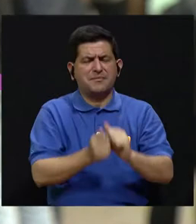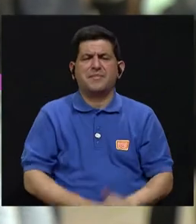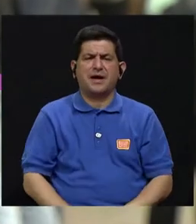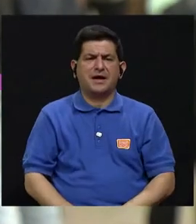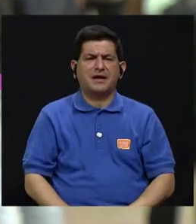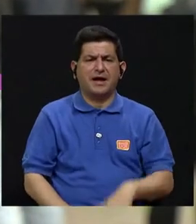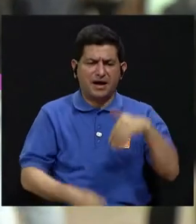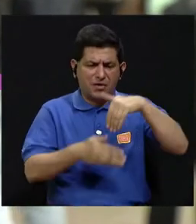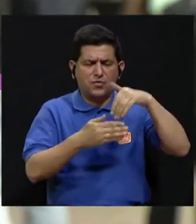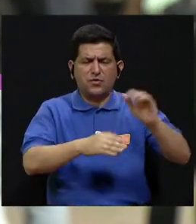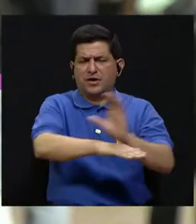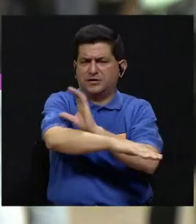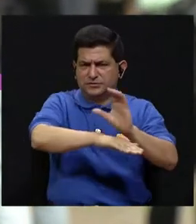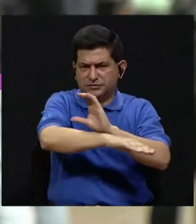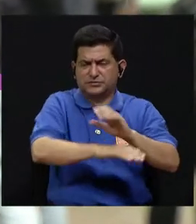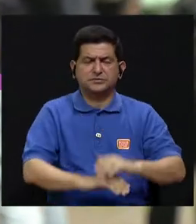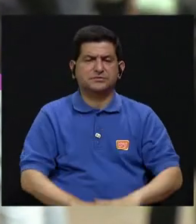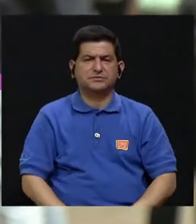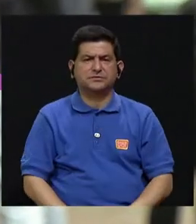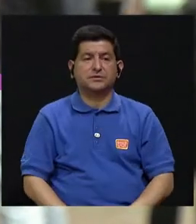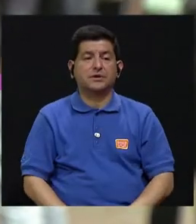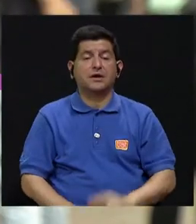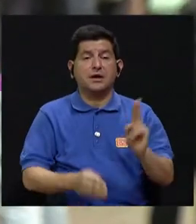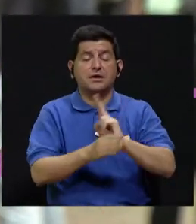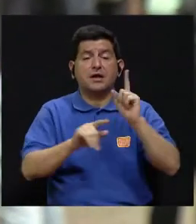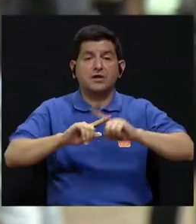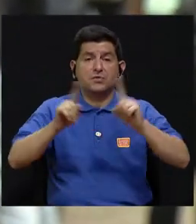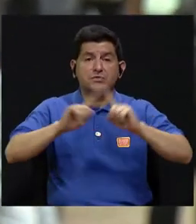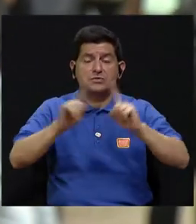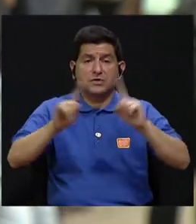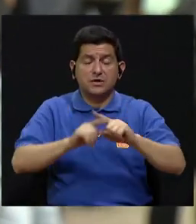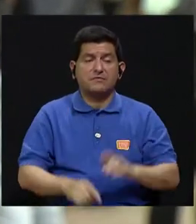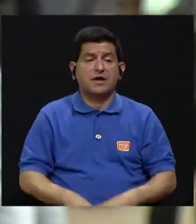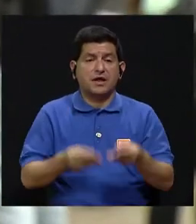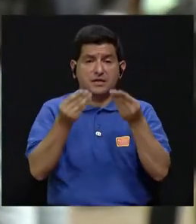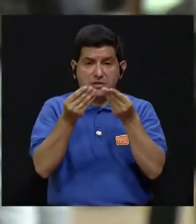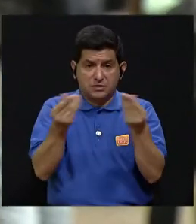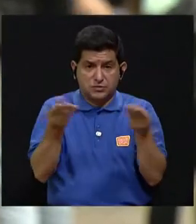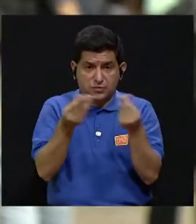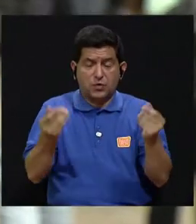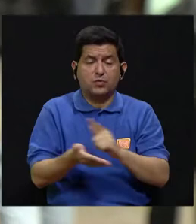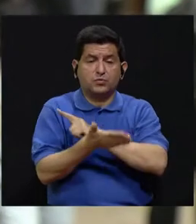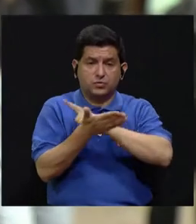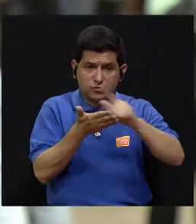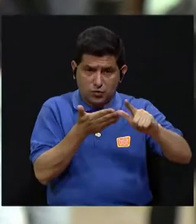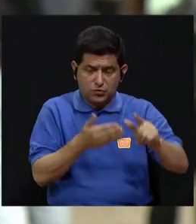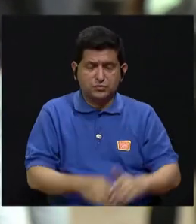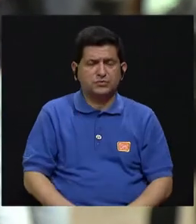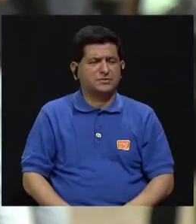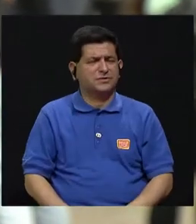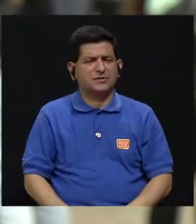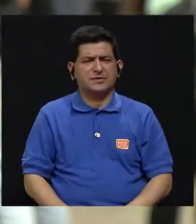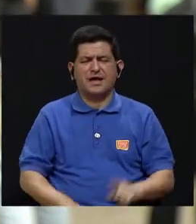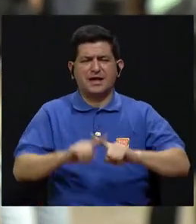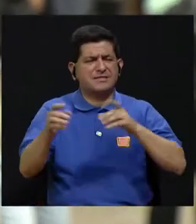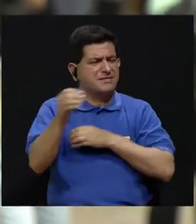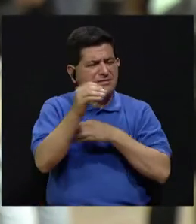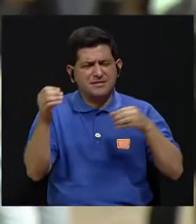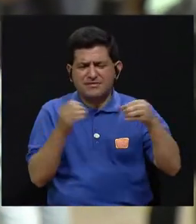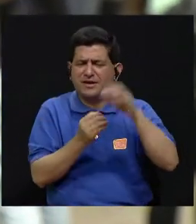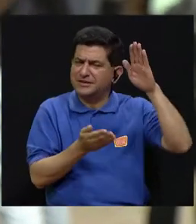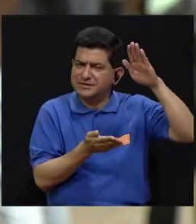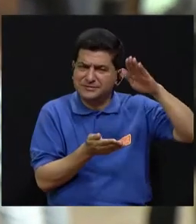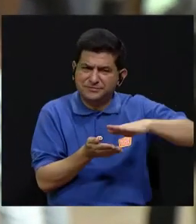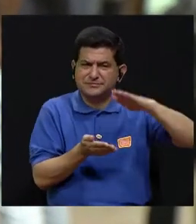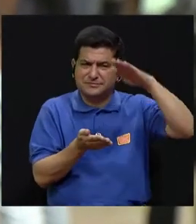cambiando más. Igualmente, el uso de diferentes productos que se usan en limpieza en forma excesiva en muchas